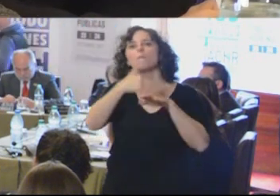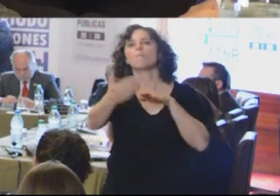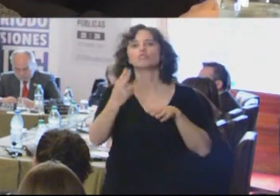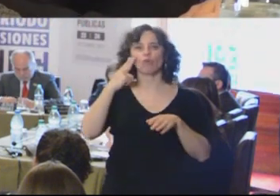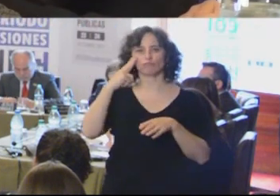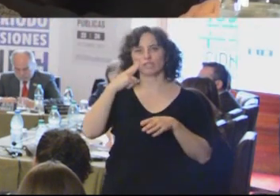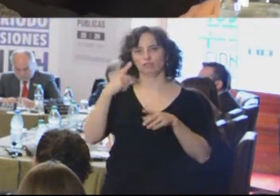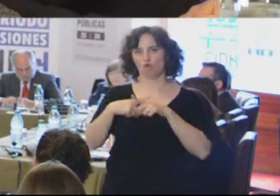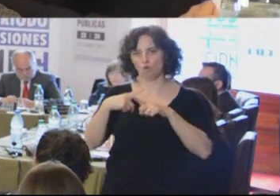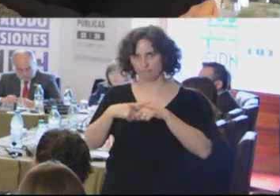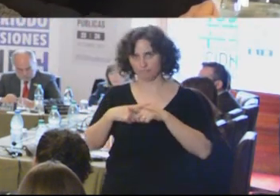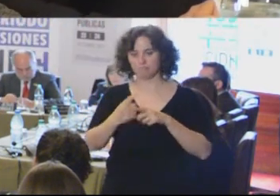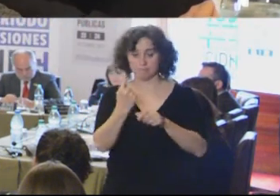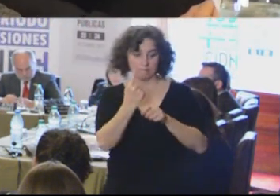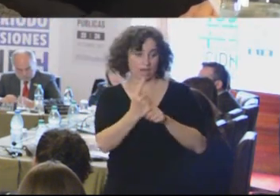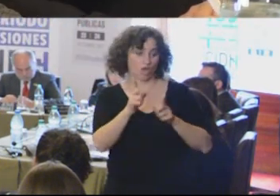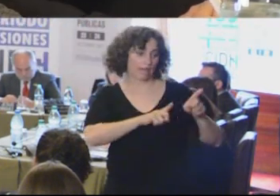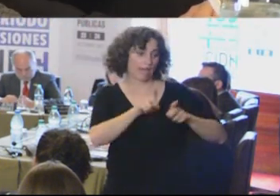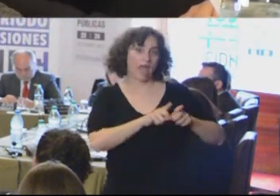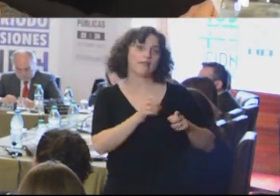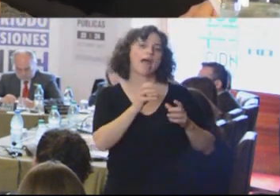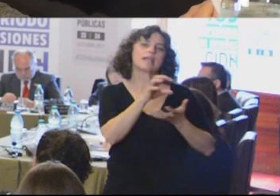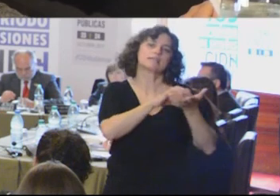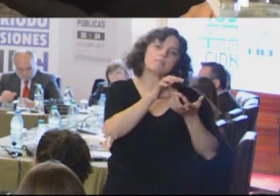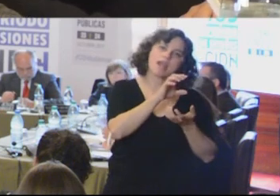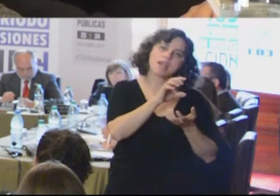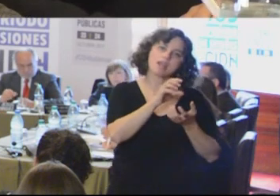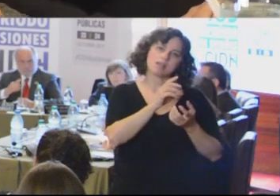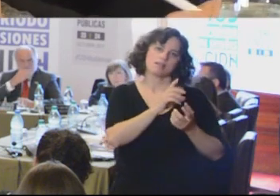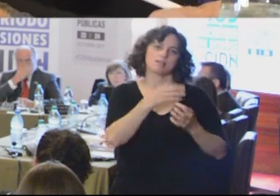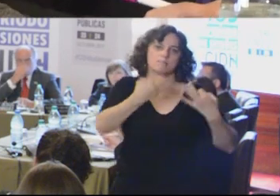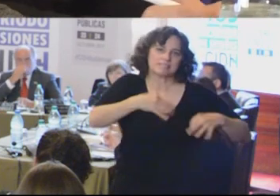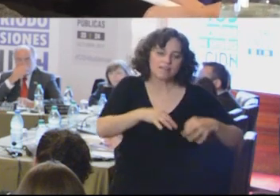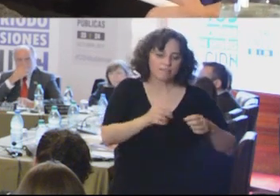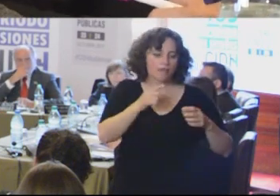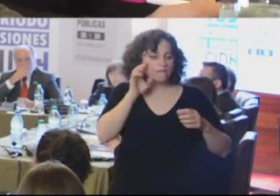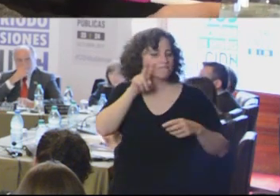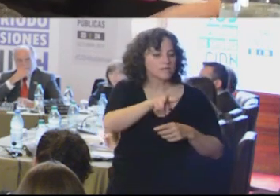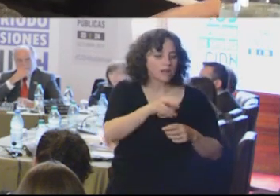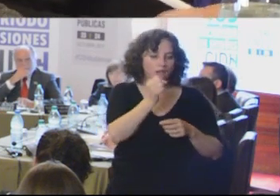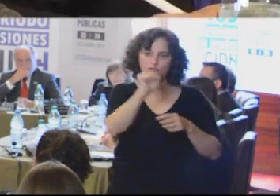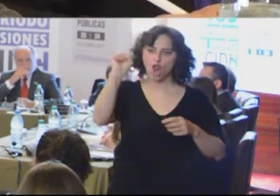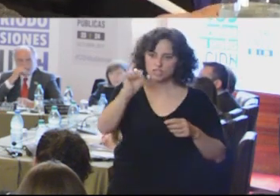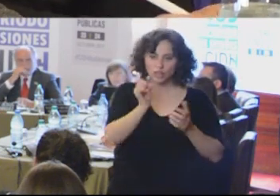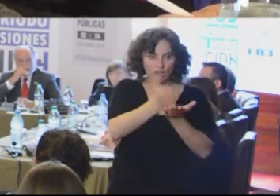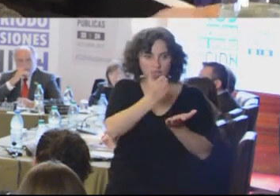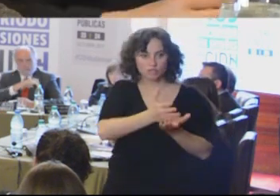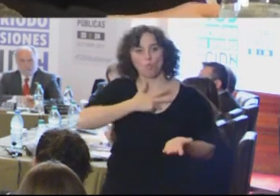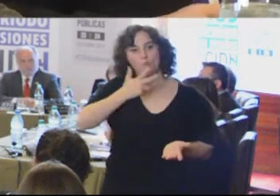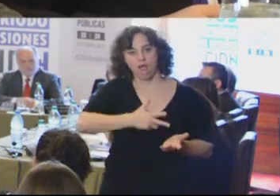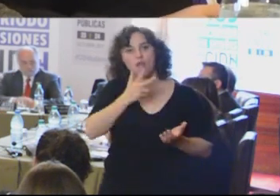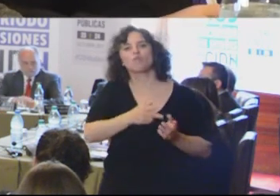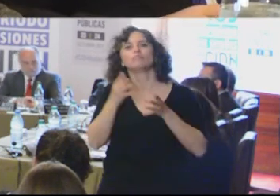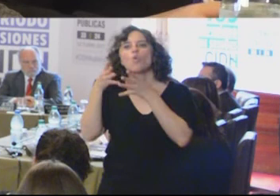primero está la delegada de la criminalidad organizada que se focalizará en las violaciones de los derechos humanos la lucha